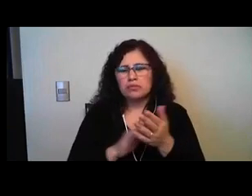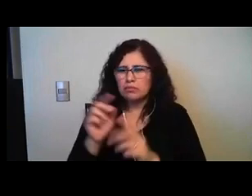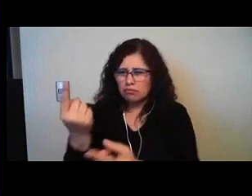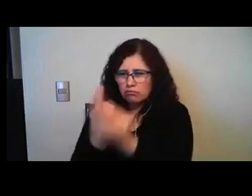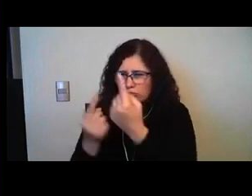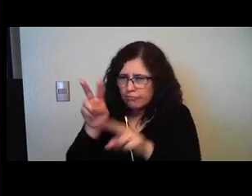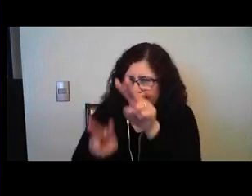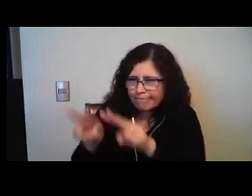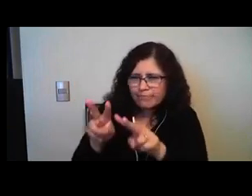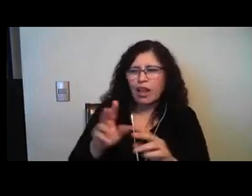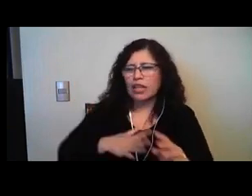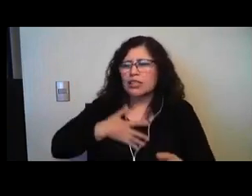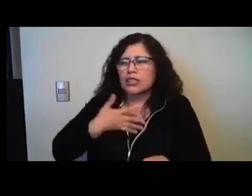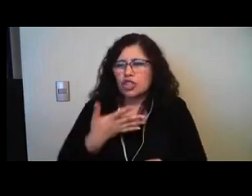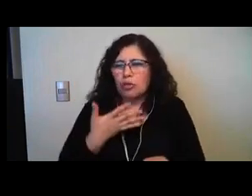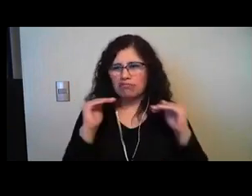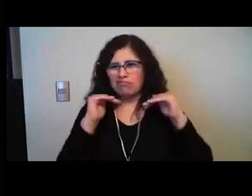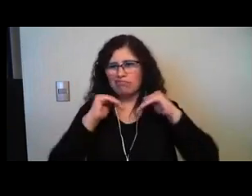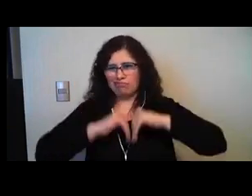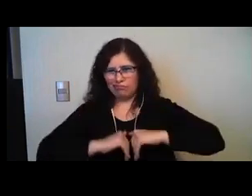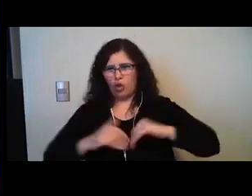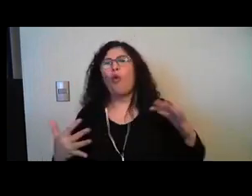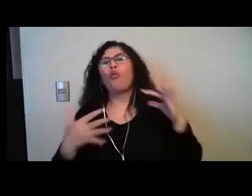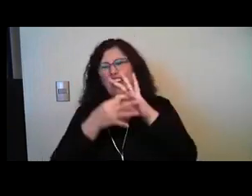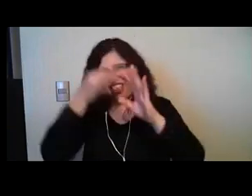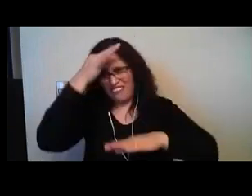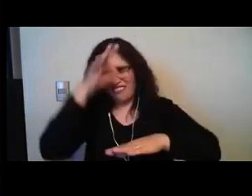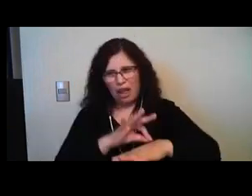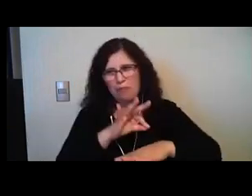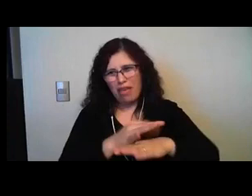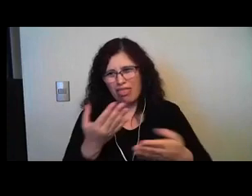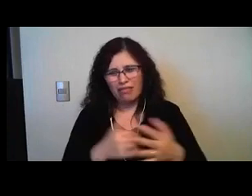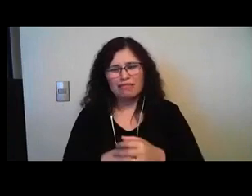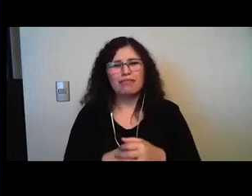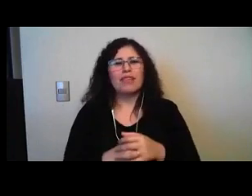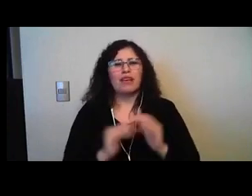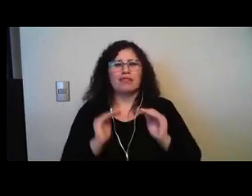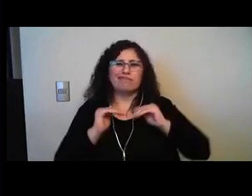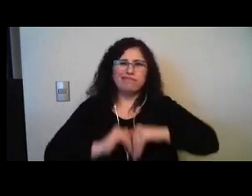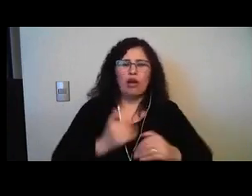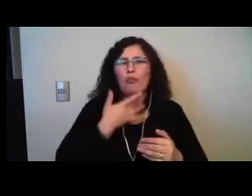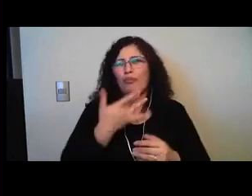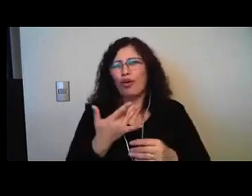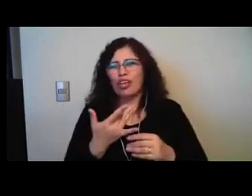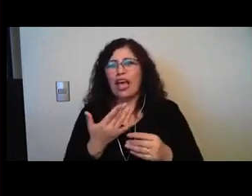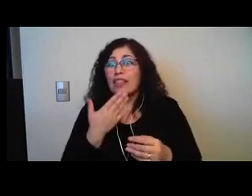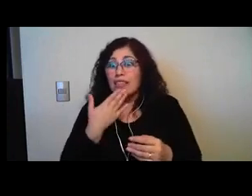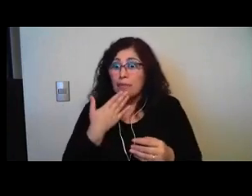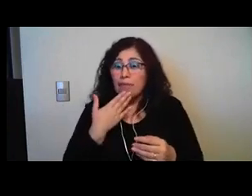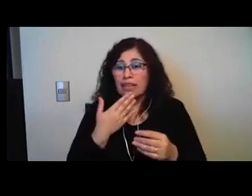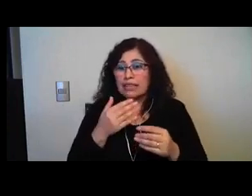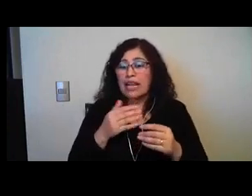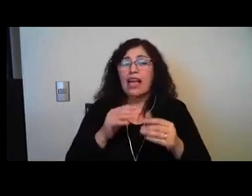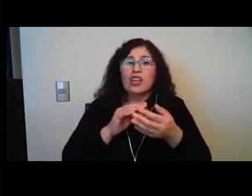puede haber sintomatología depresiva, ya que puede estar probablemente causado por el desequilibrio químico, que significa la